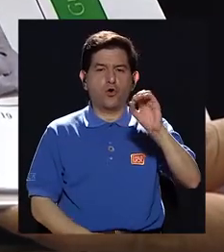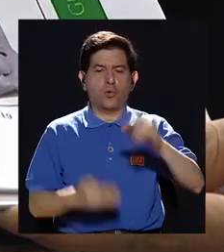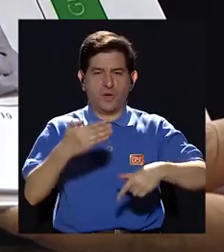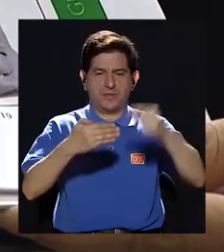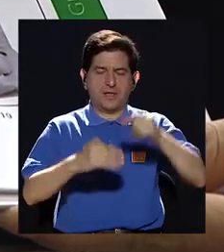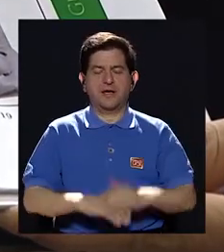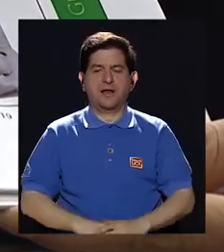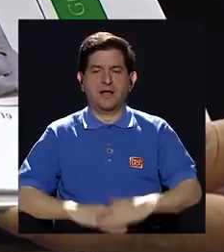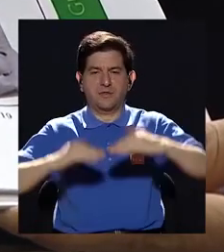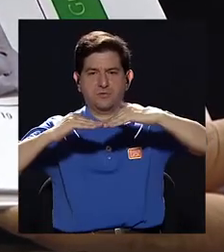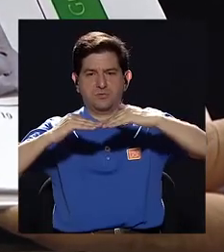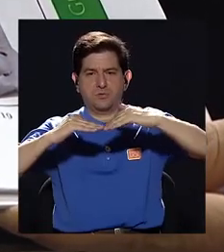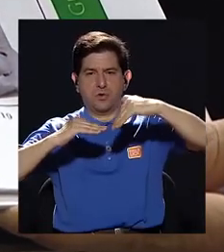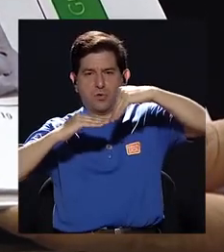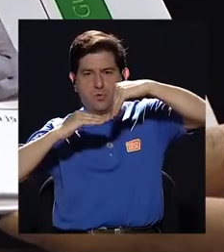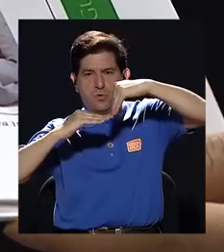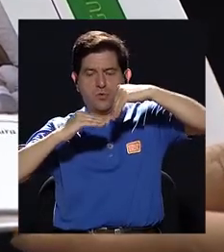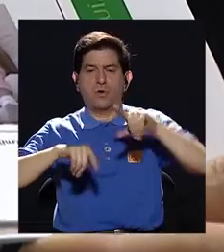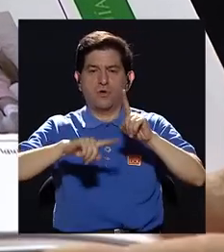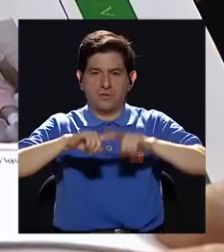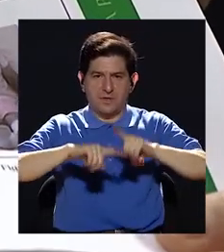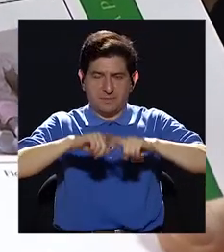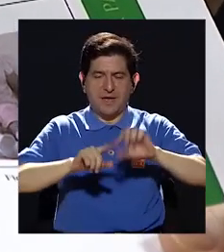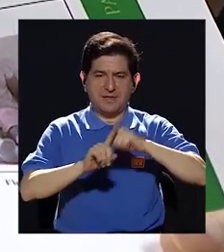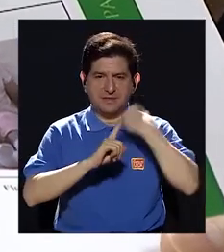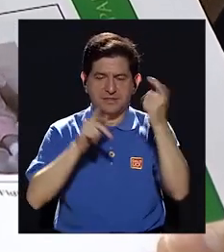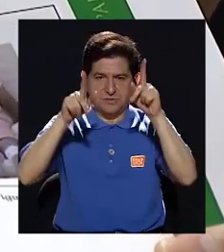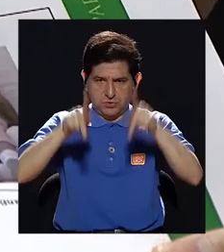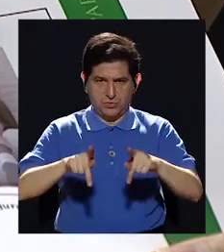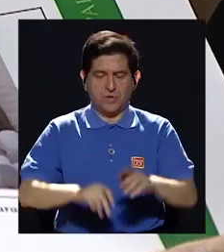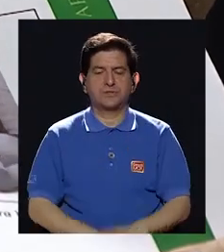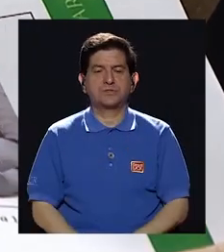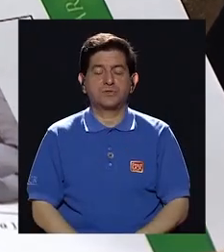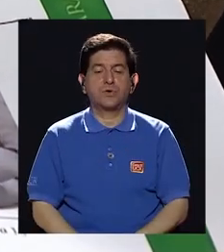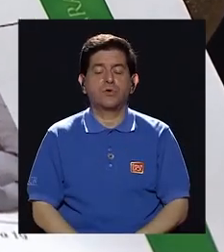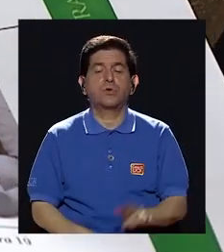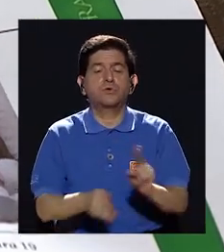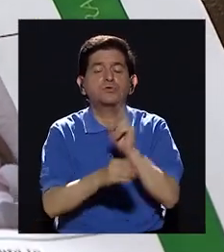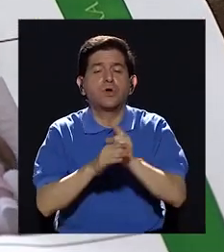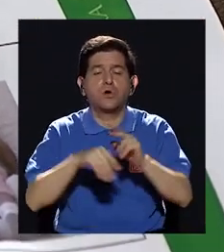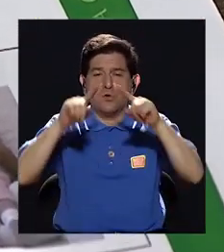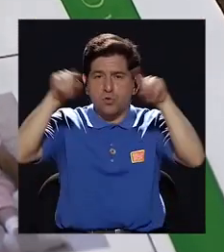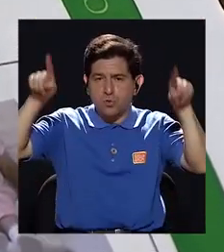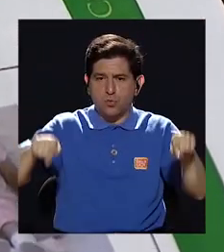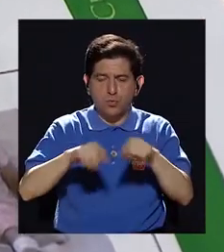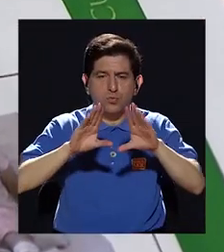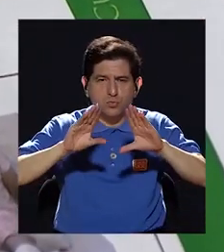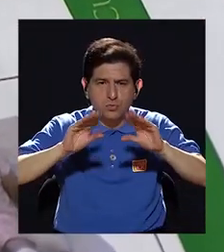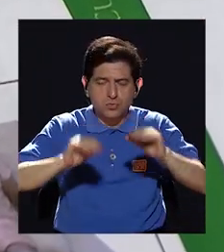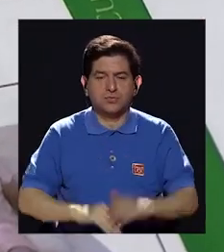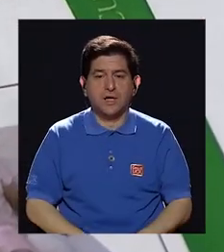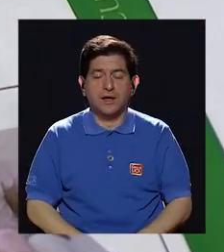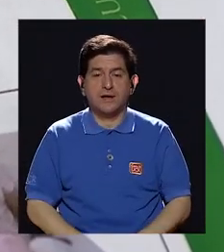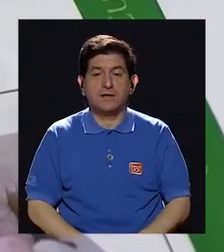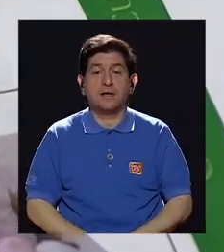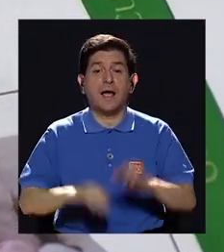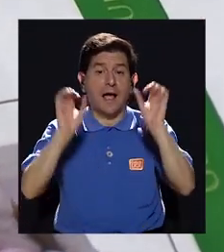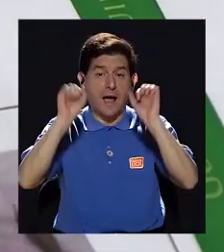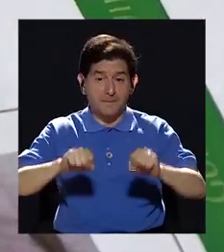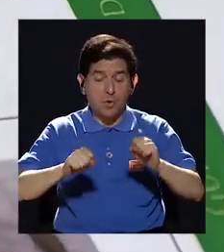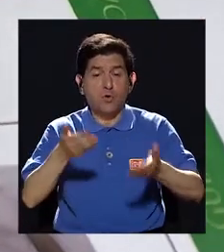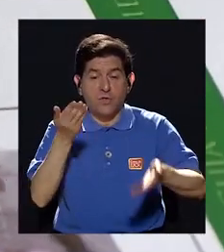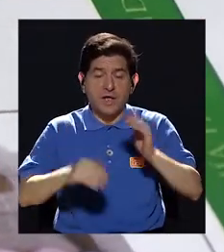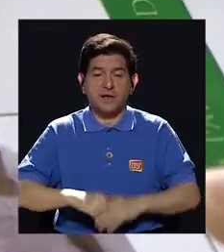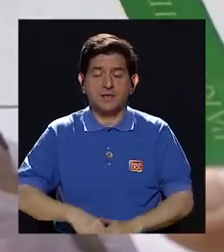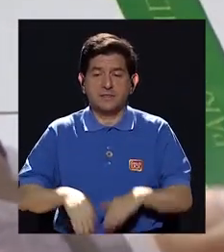90 grados, dependiendo, digamos, de la condición de la persona. Con almohadas, este es un caso donde la cama puede